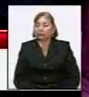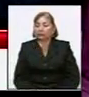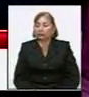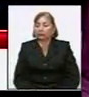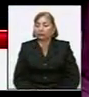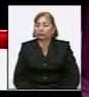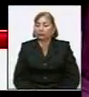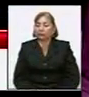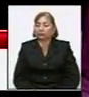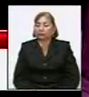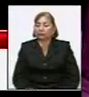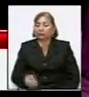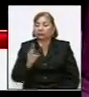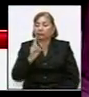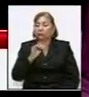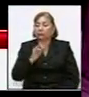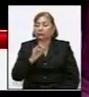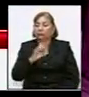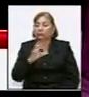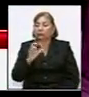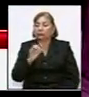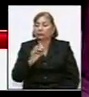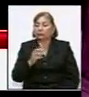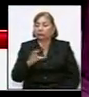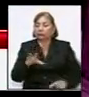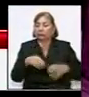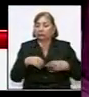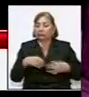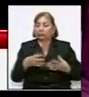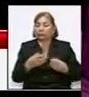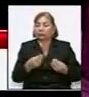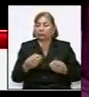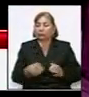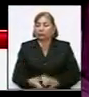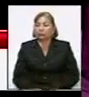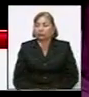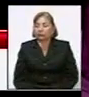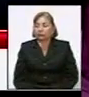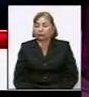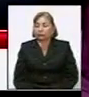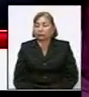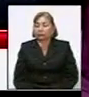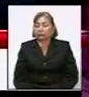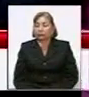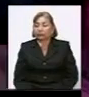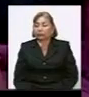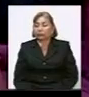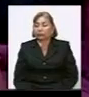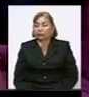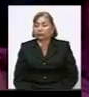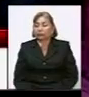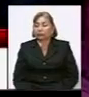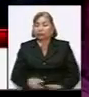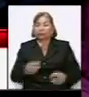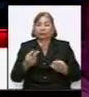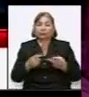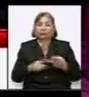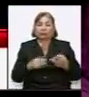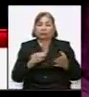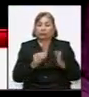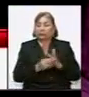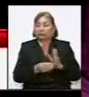francisco de licencia o aprobado por mayoría pasamos al siguiente punto